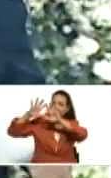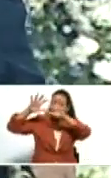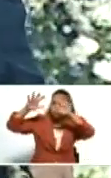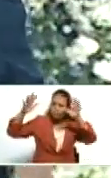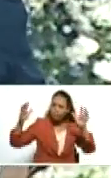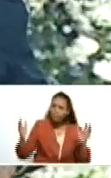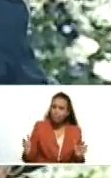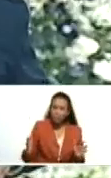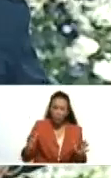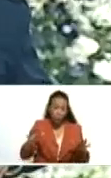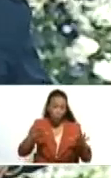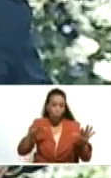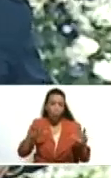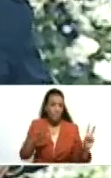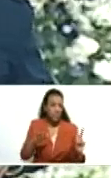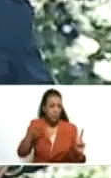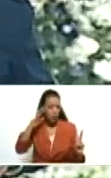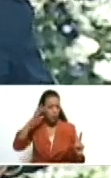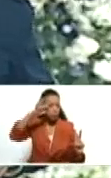Pareciera